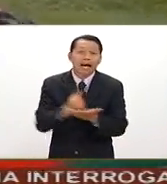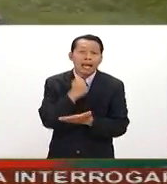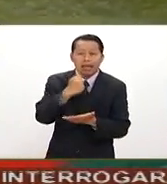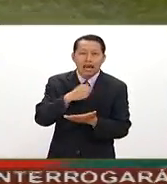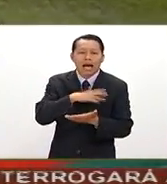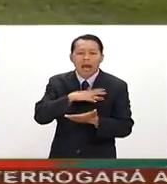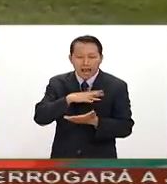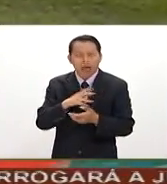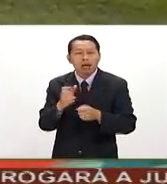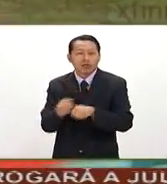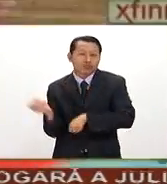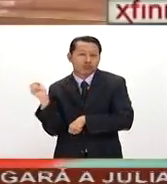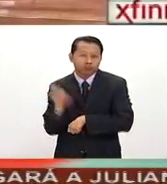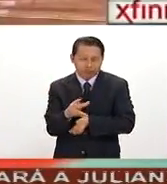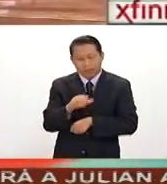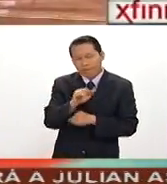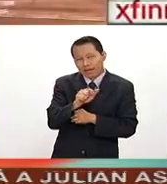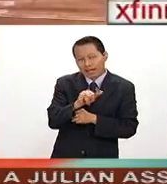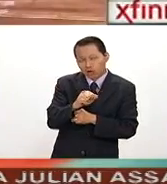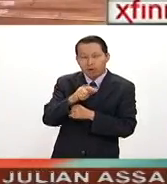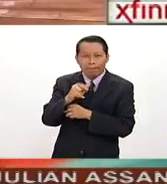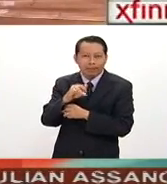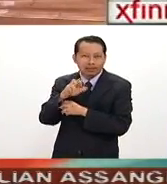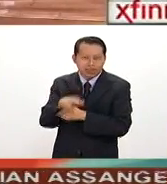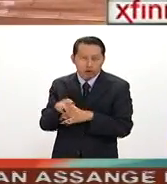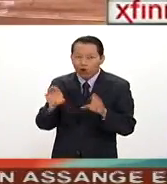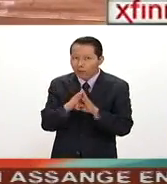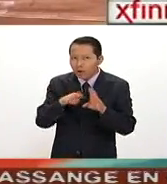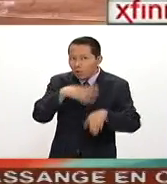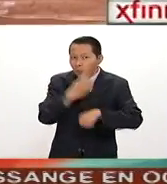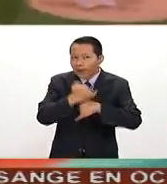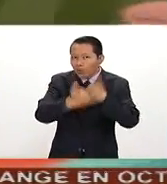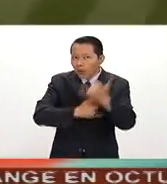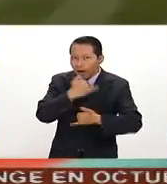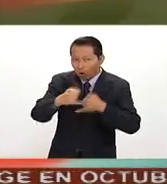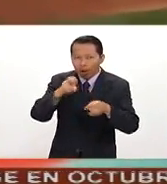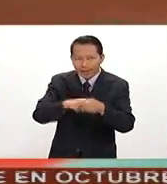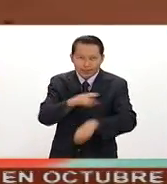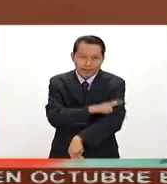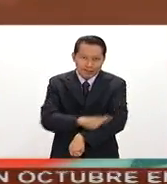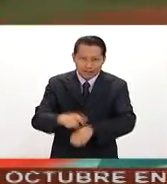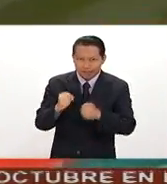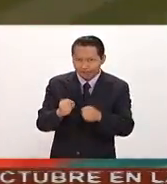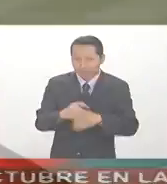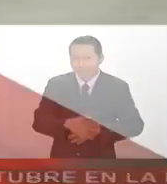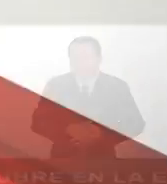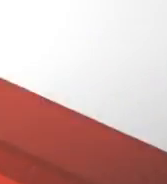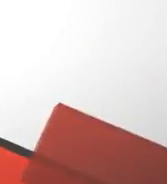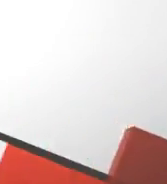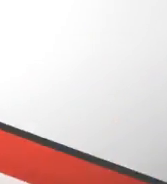pitcher mexicano Miguel El Mariachi González su cuarto juego en las Grandes Ligas.